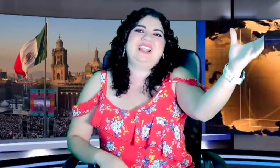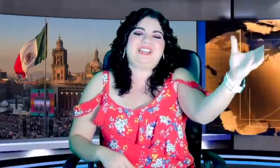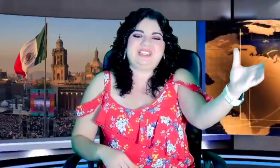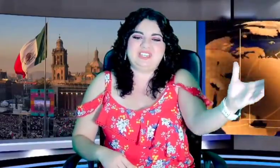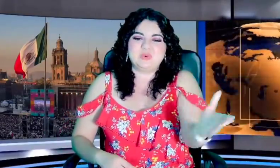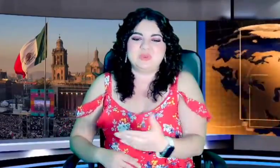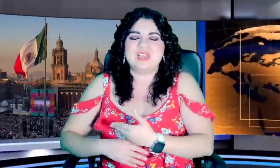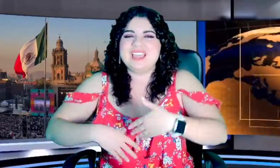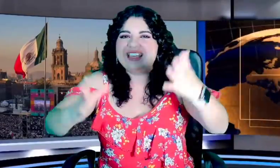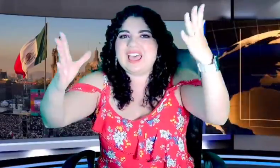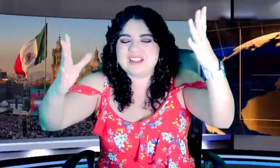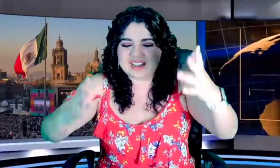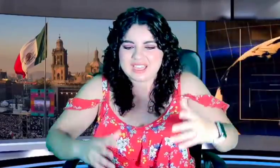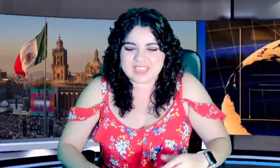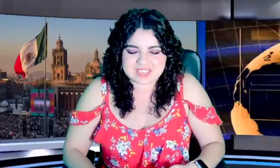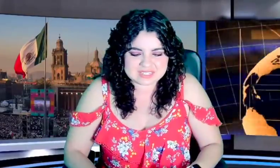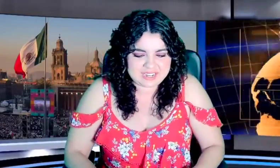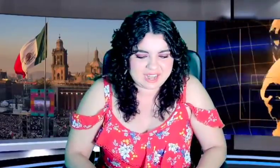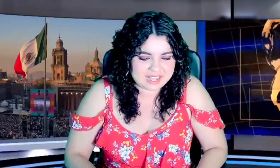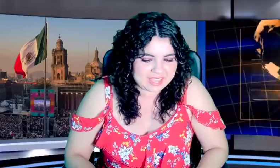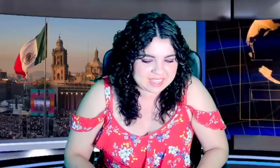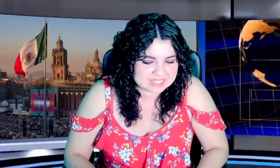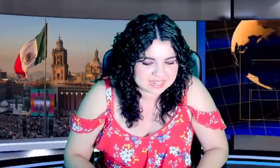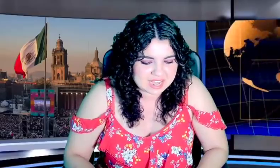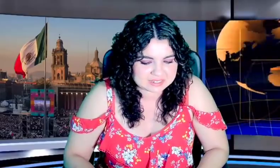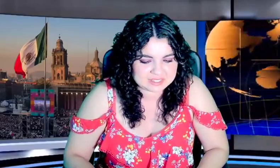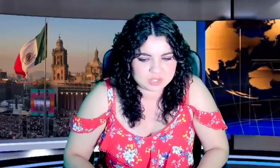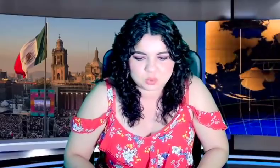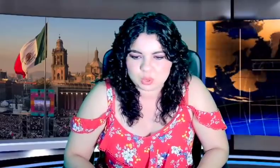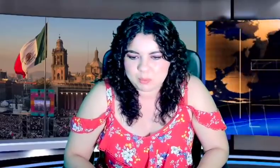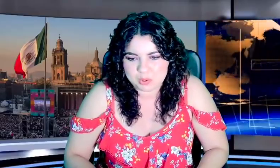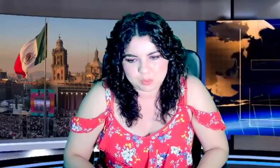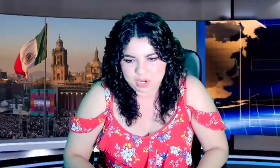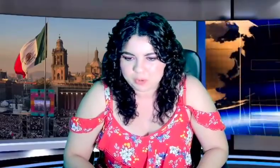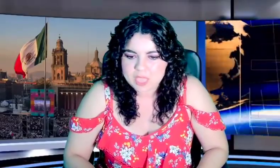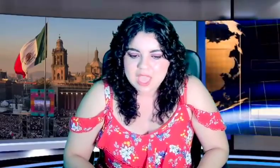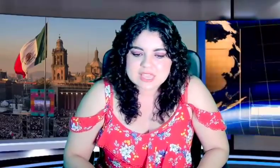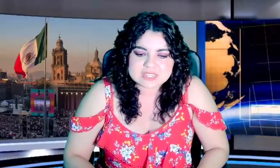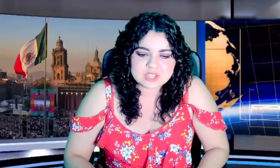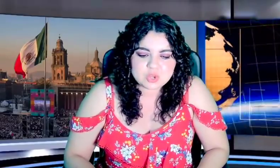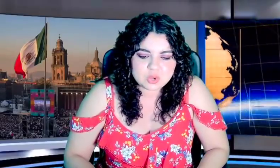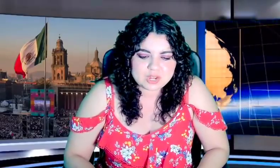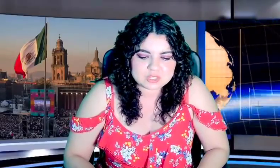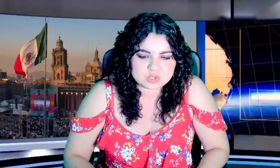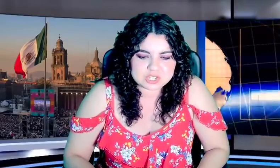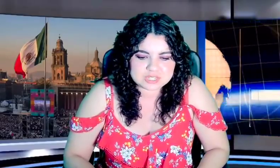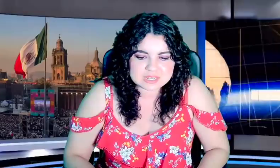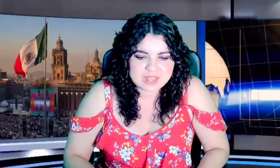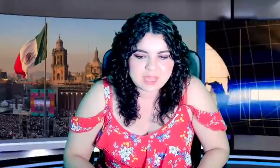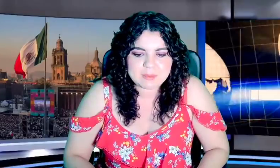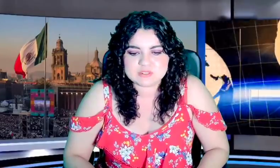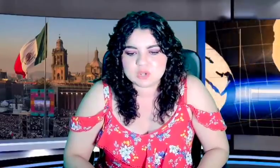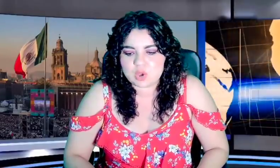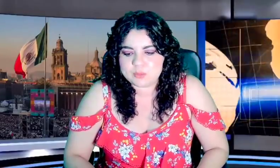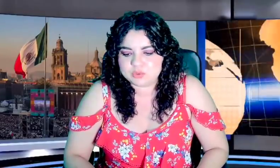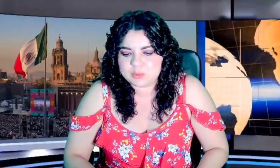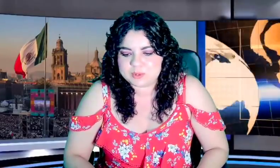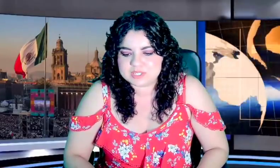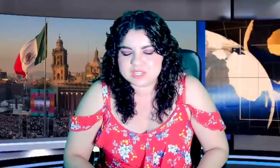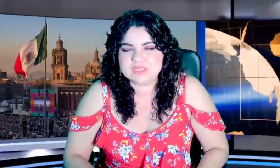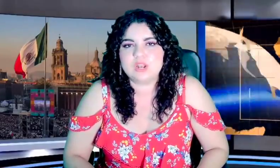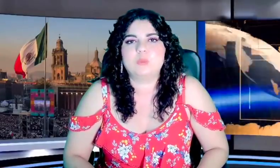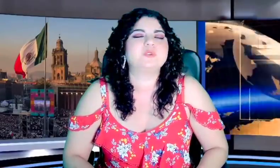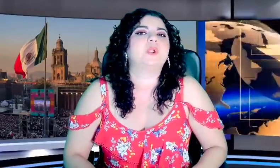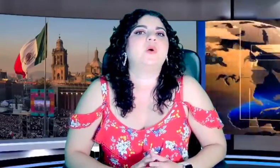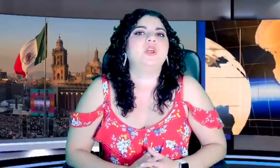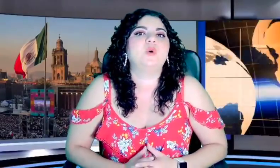van a hacer el ridículo. Cada que salen a la calle hacen el ridículo, pero bueno. Siguiendo con esto, chéquense nada más lo que comentó el